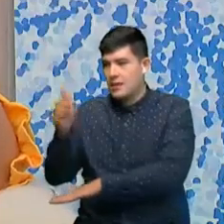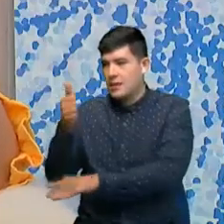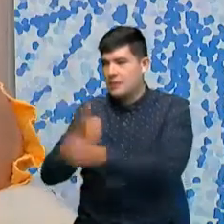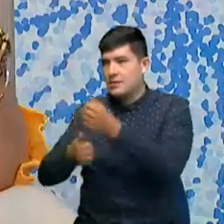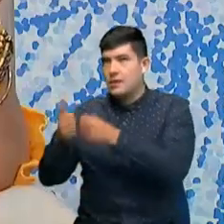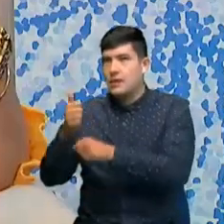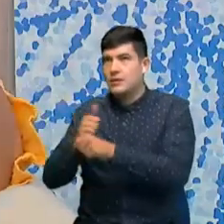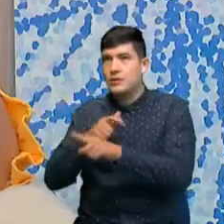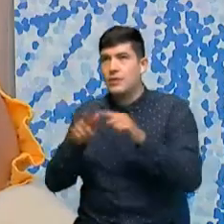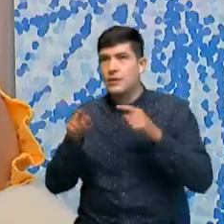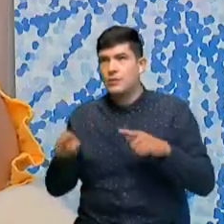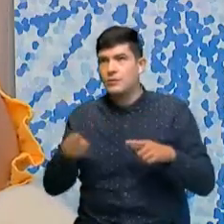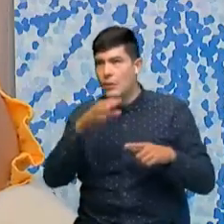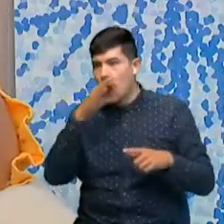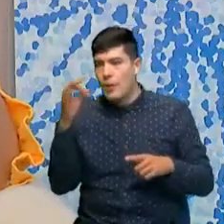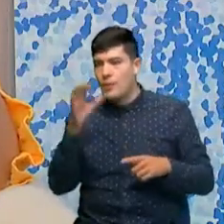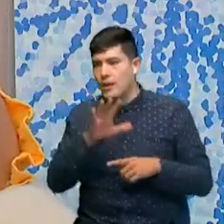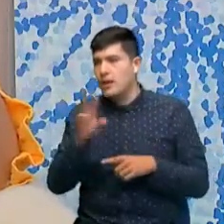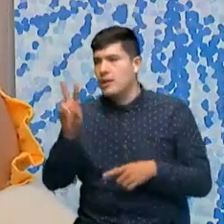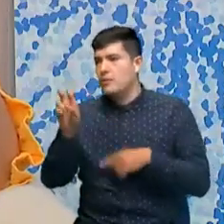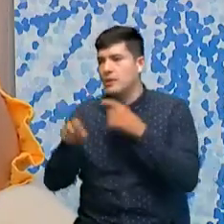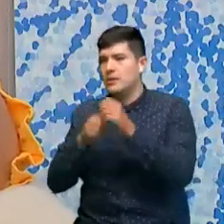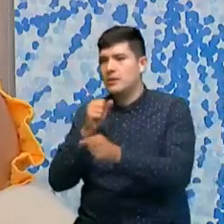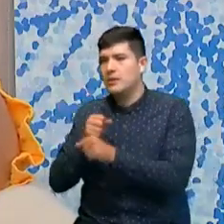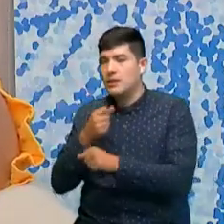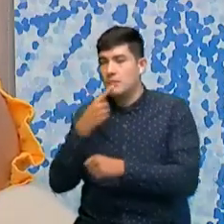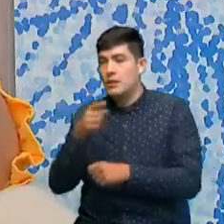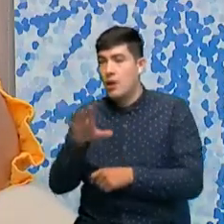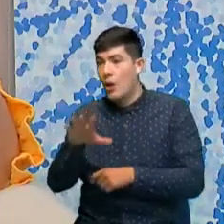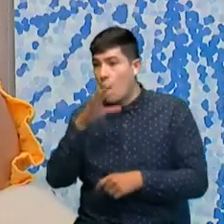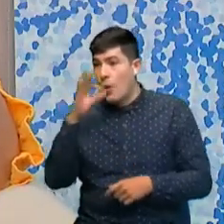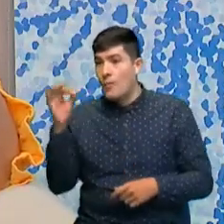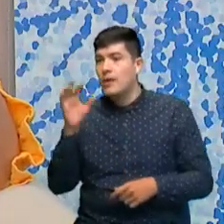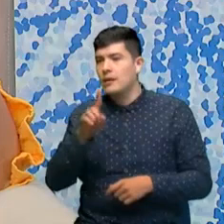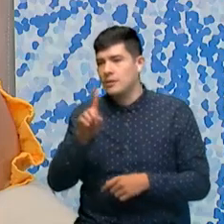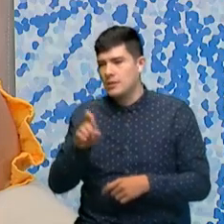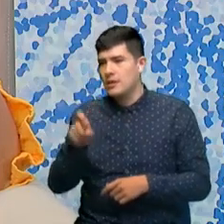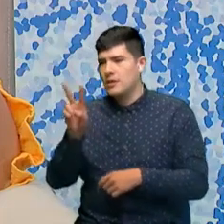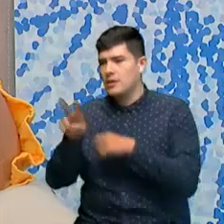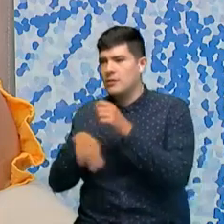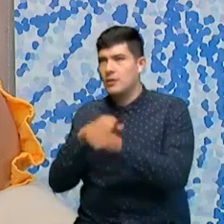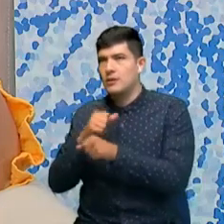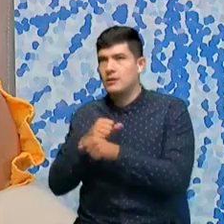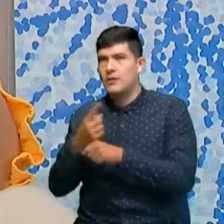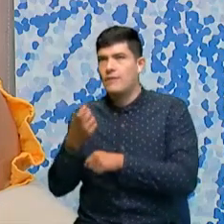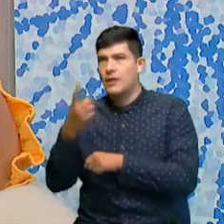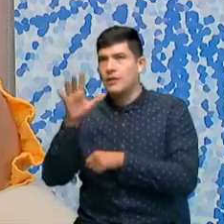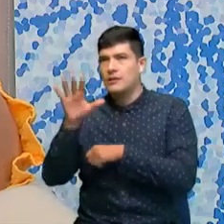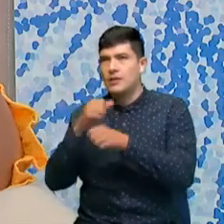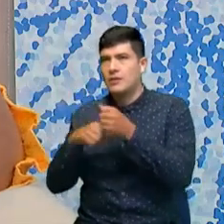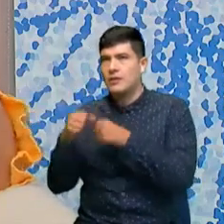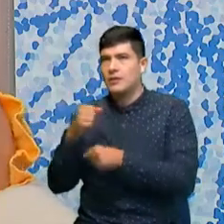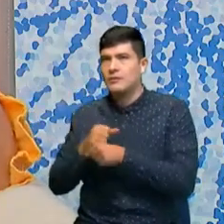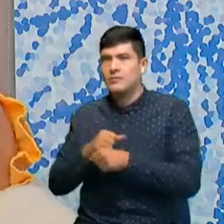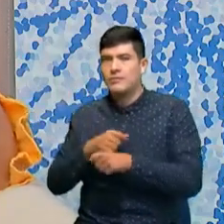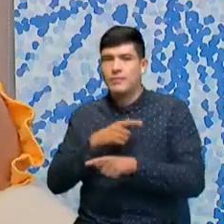antes de 10 años. Y él tiene 57. Sí. Es hombre, se pensionaría a los 62. Sí. 5 años. Entonces el fondo le va a decir, no,